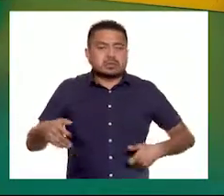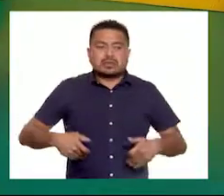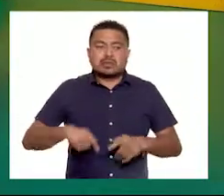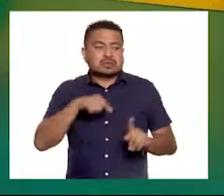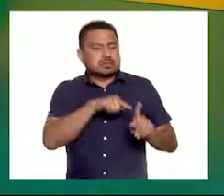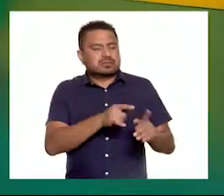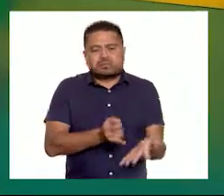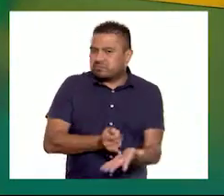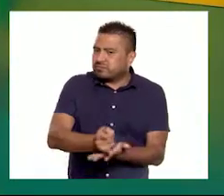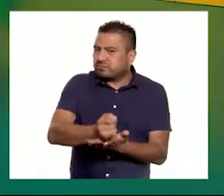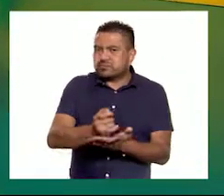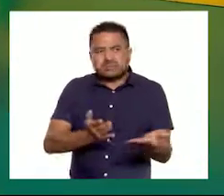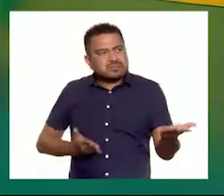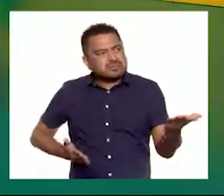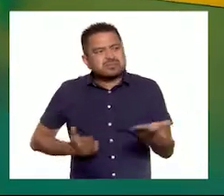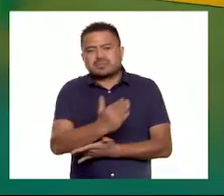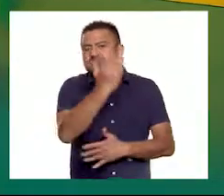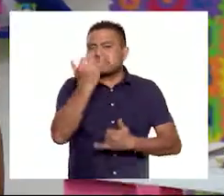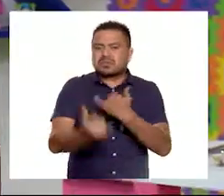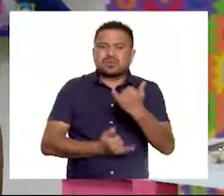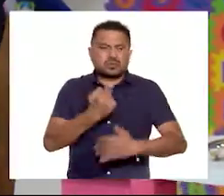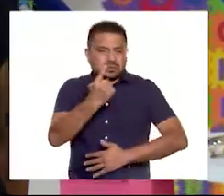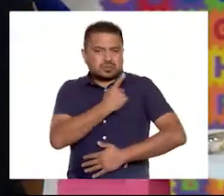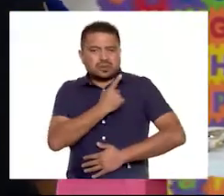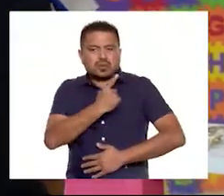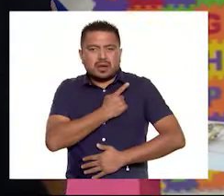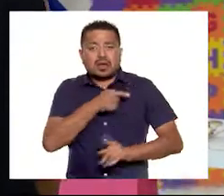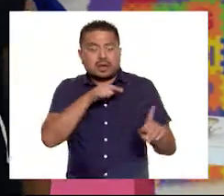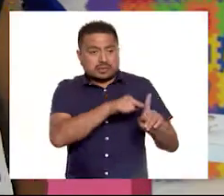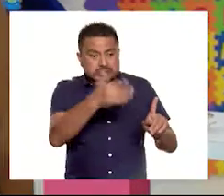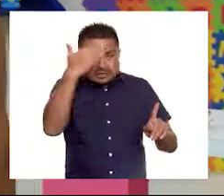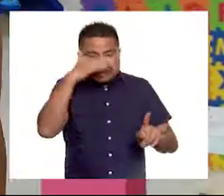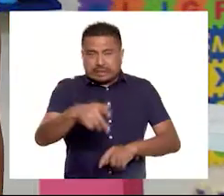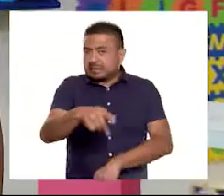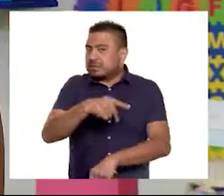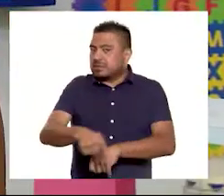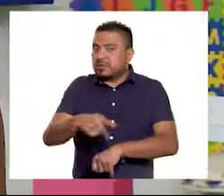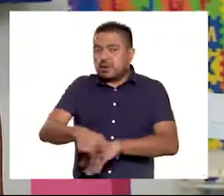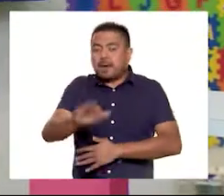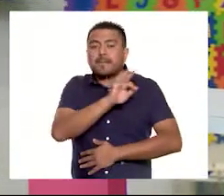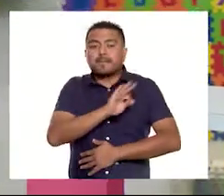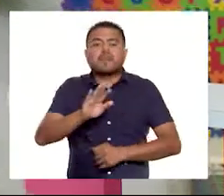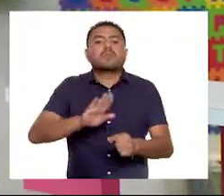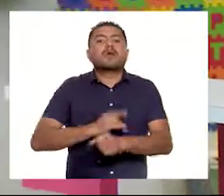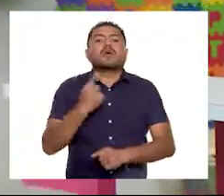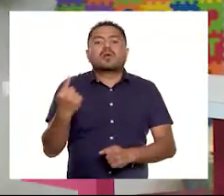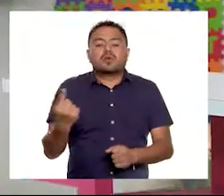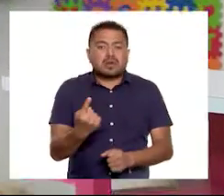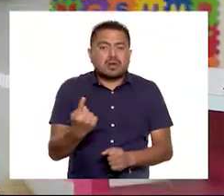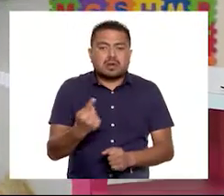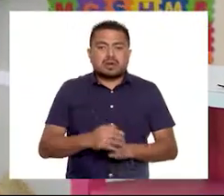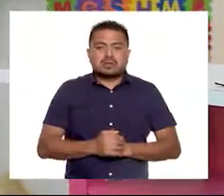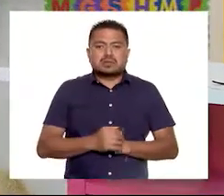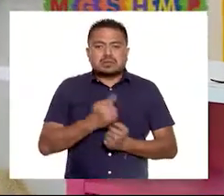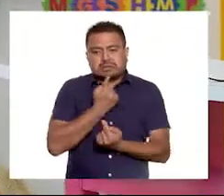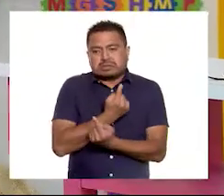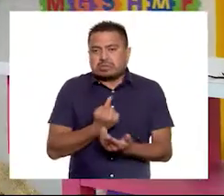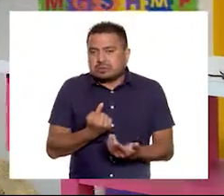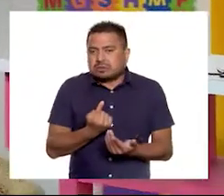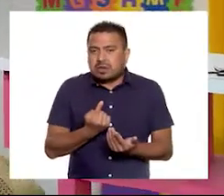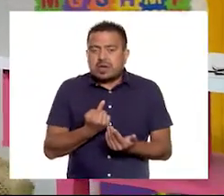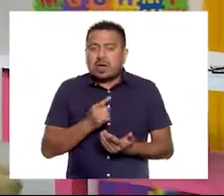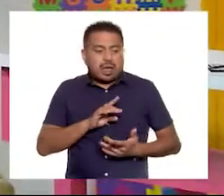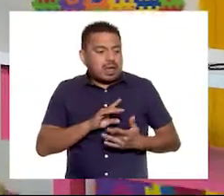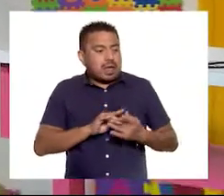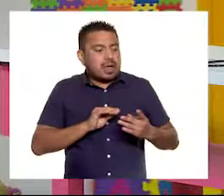Sebastián decidió ir a jugar solo al arroyo. Él sabía que era peligroso porque era pequeño y le